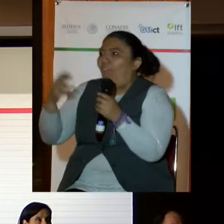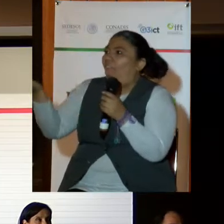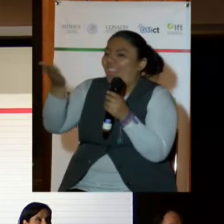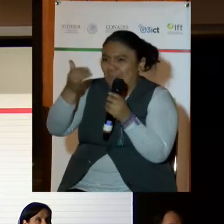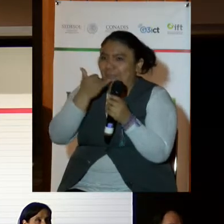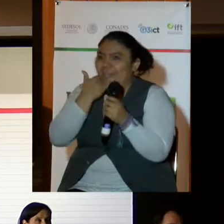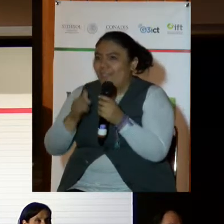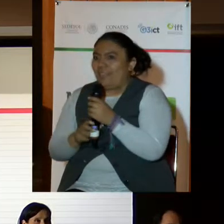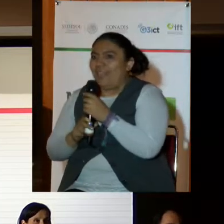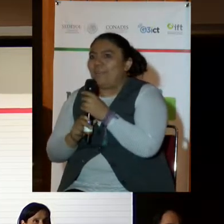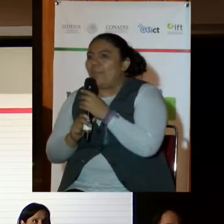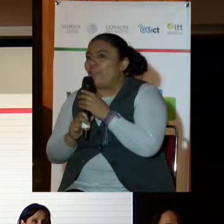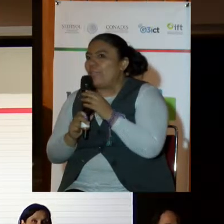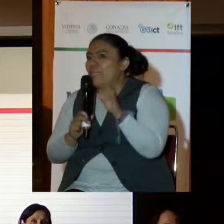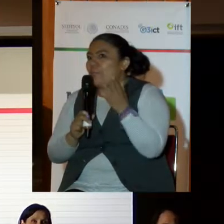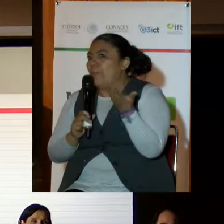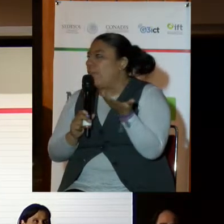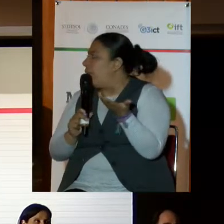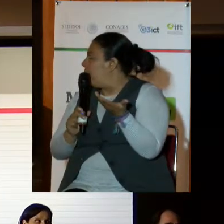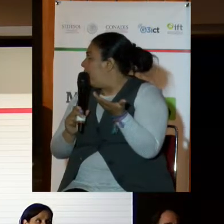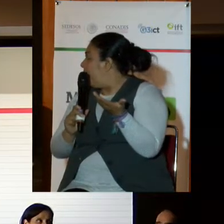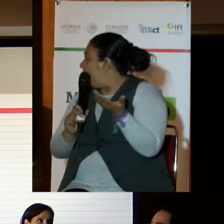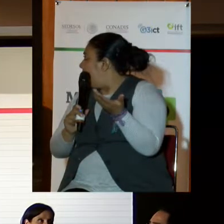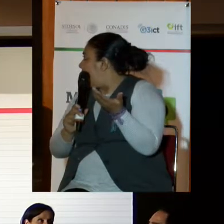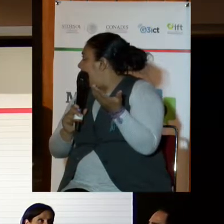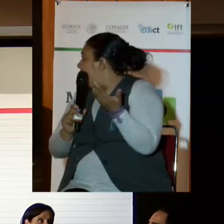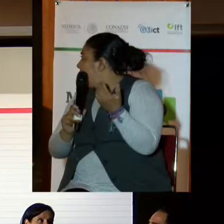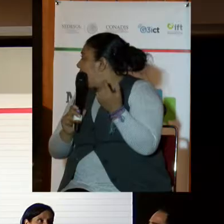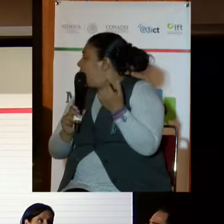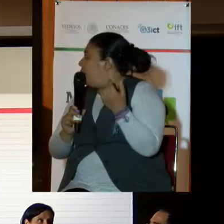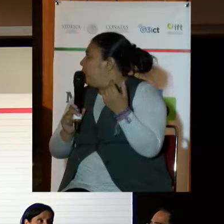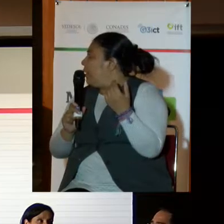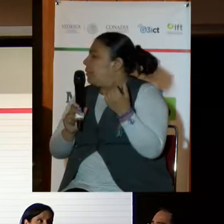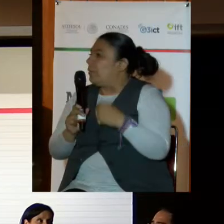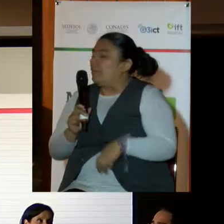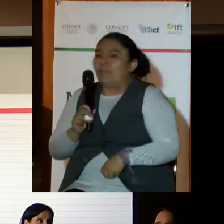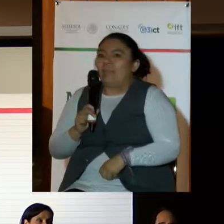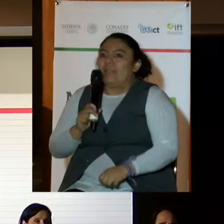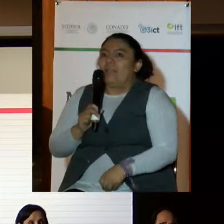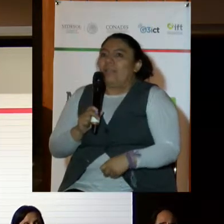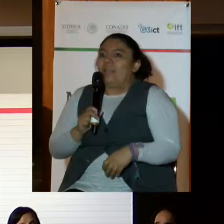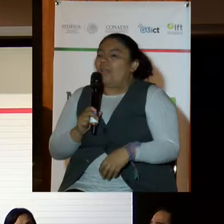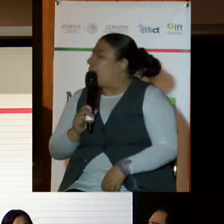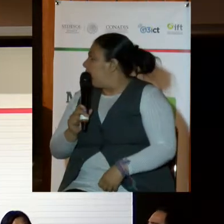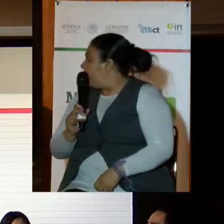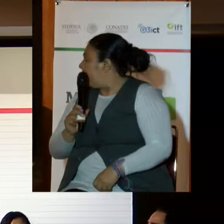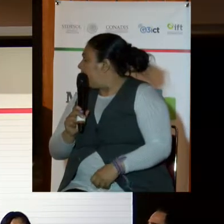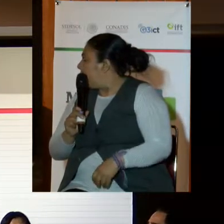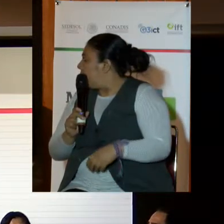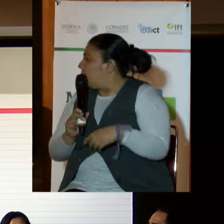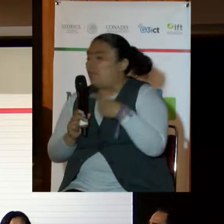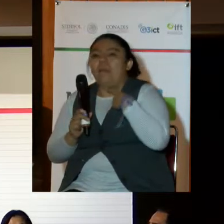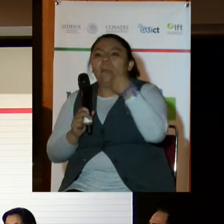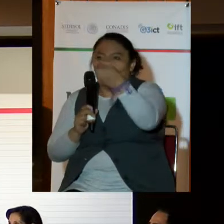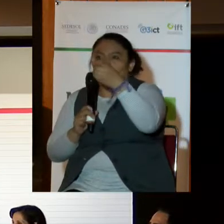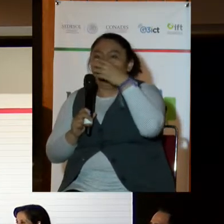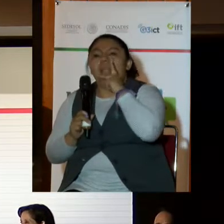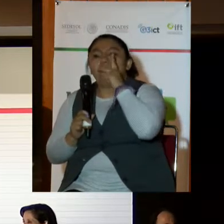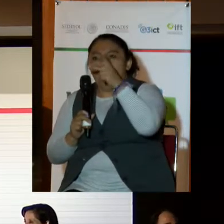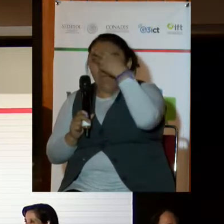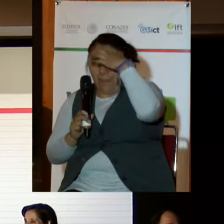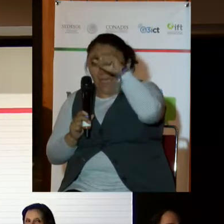Buenos, hola, mucho gusto, yo soy Eben. Ah, perdón. Perdón. Un momento,